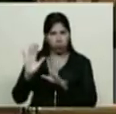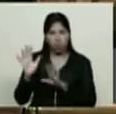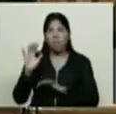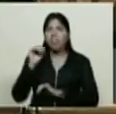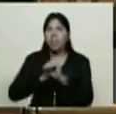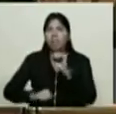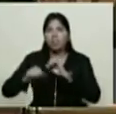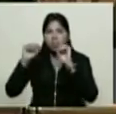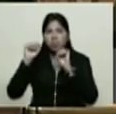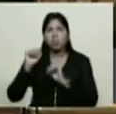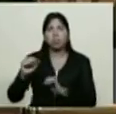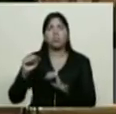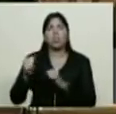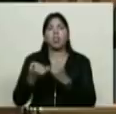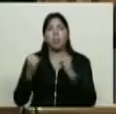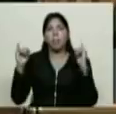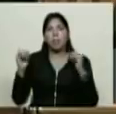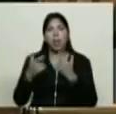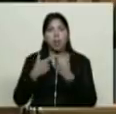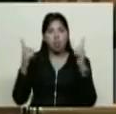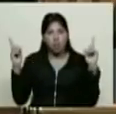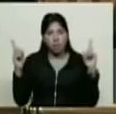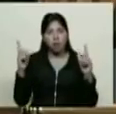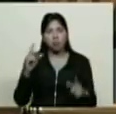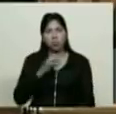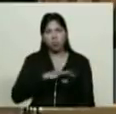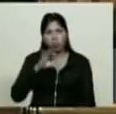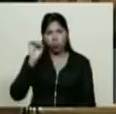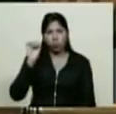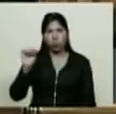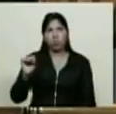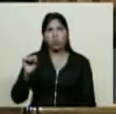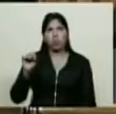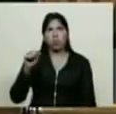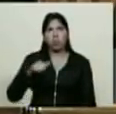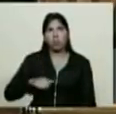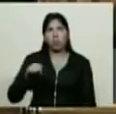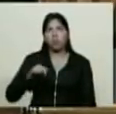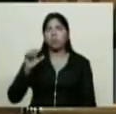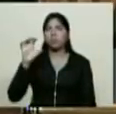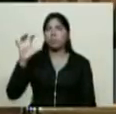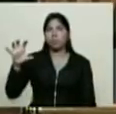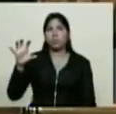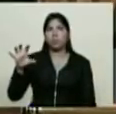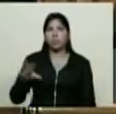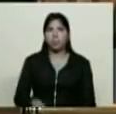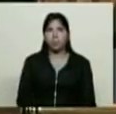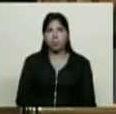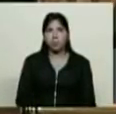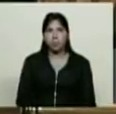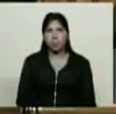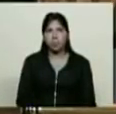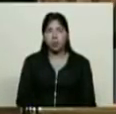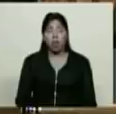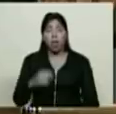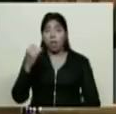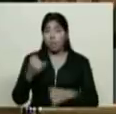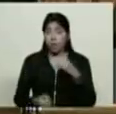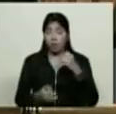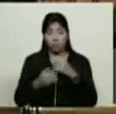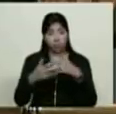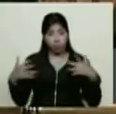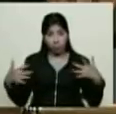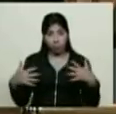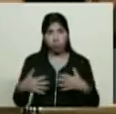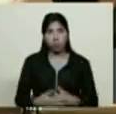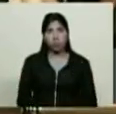independencia, libertad, soberanía e integridad de nuestra nación. Finalmente, el Poder